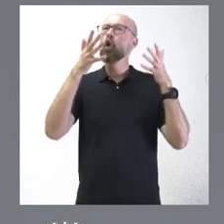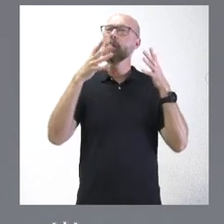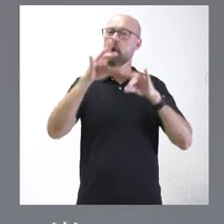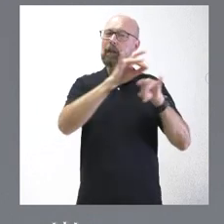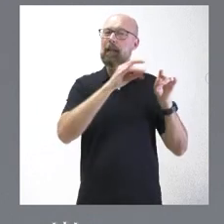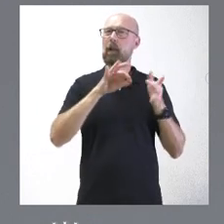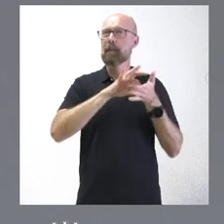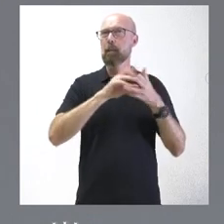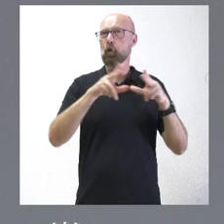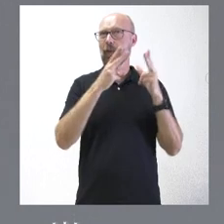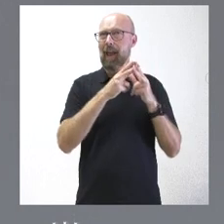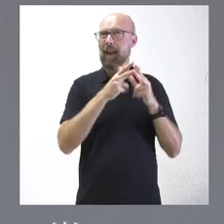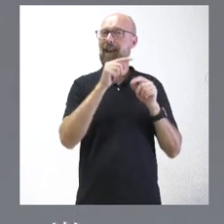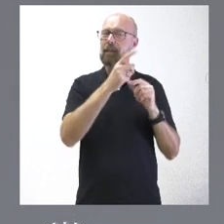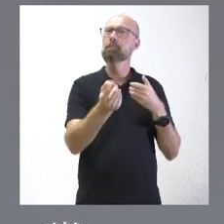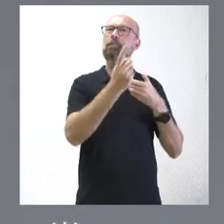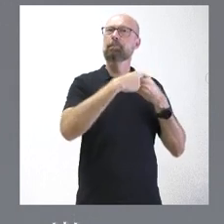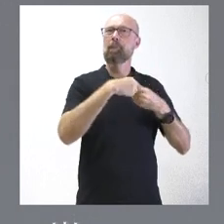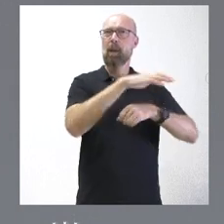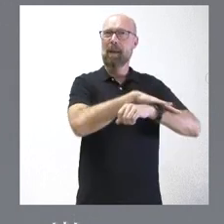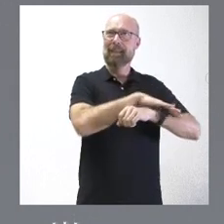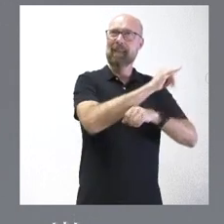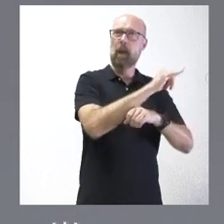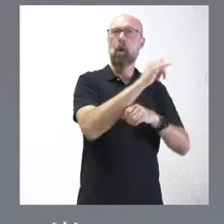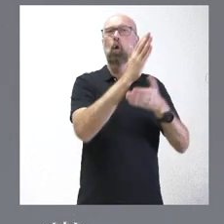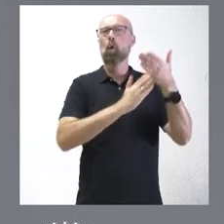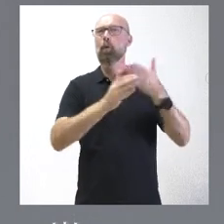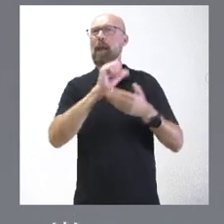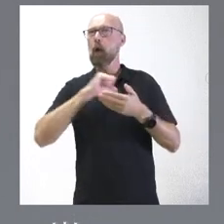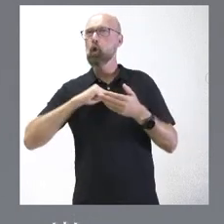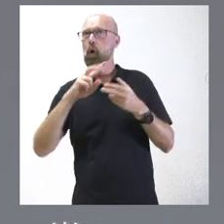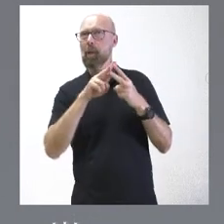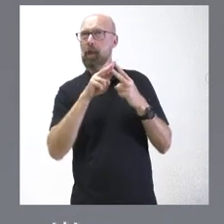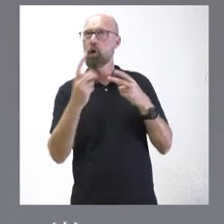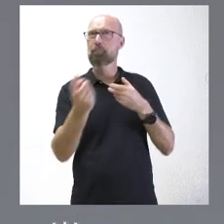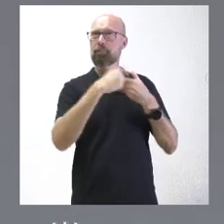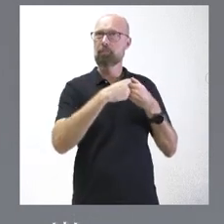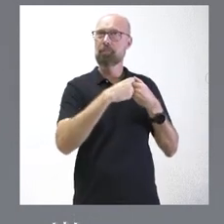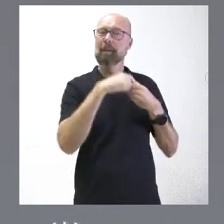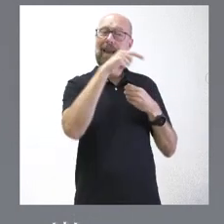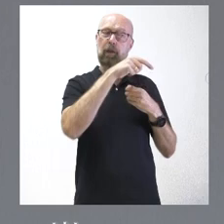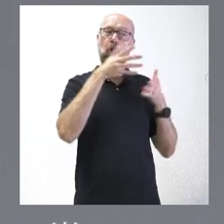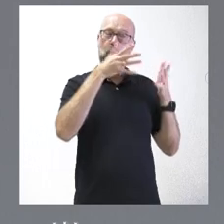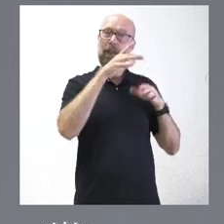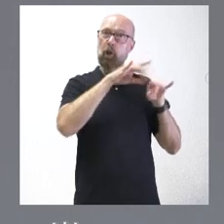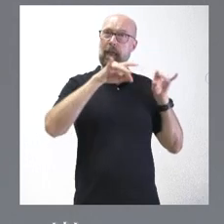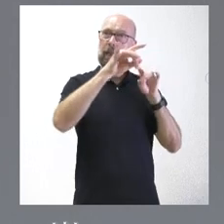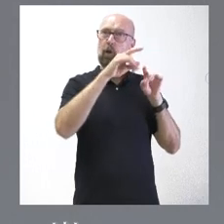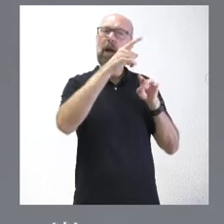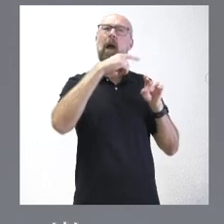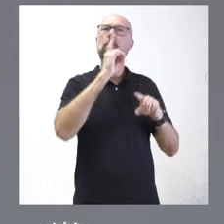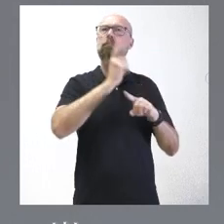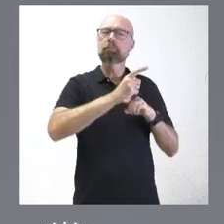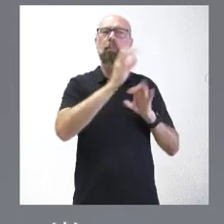el Ministerio y las comunidades autónomas y son modificados en el propio consejo territorial de